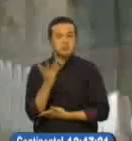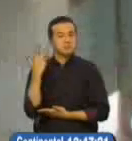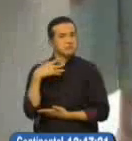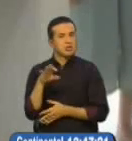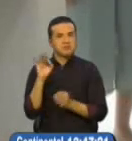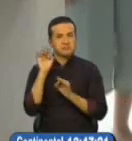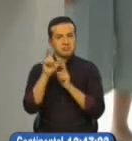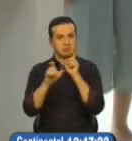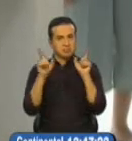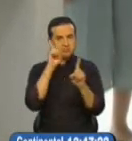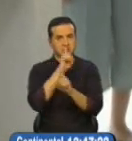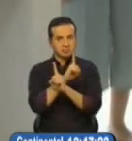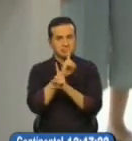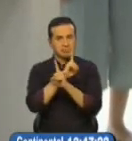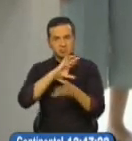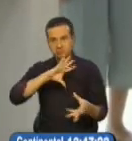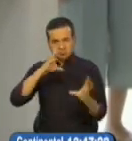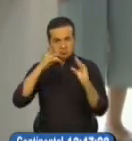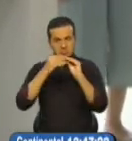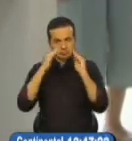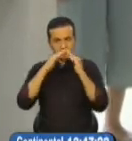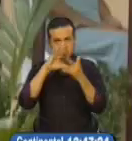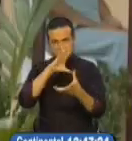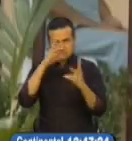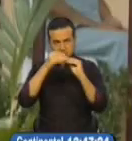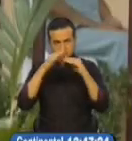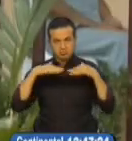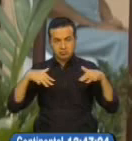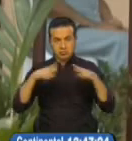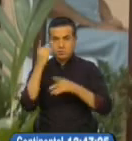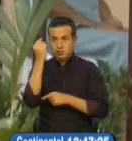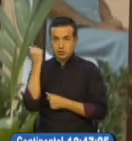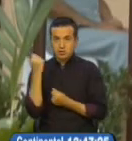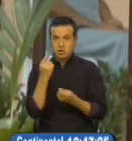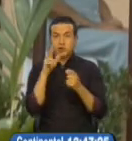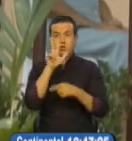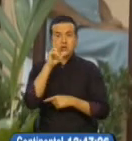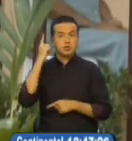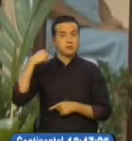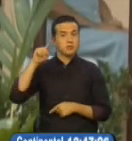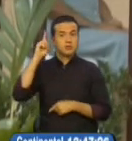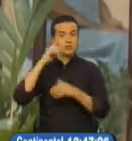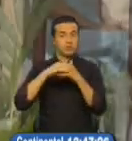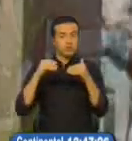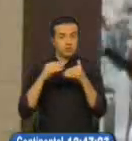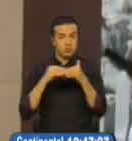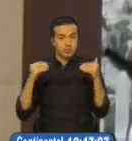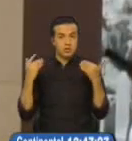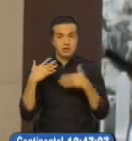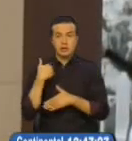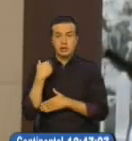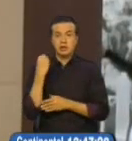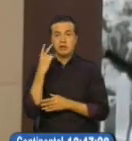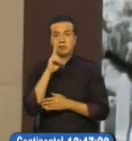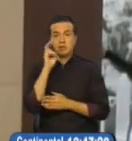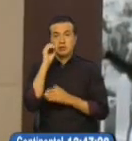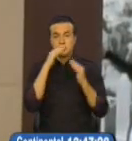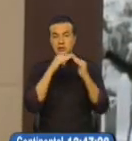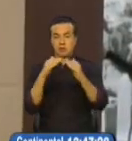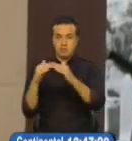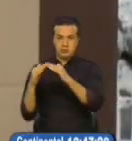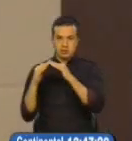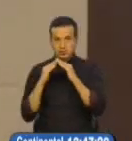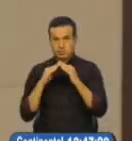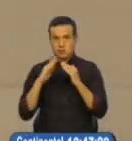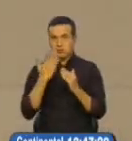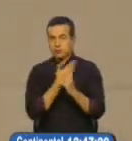para personas con discapacidad. El financiamiento del proyecto fue de 3 millones de dólares y consta de 20 viviendas. El